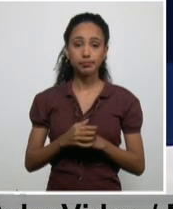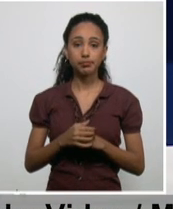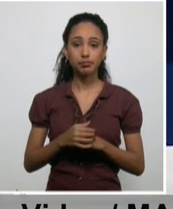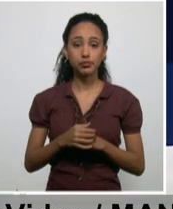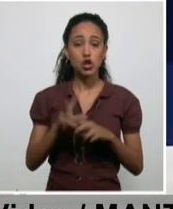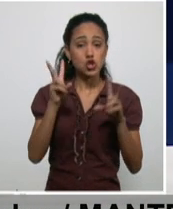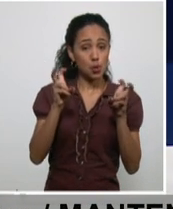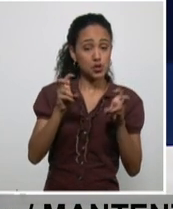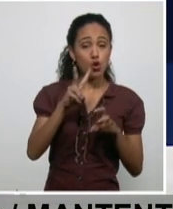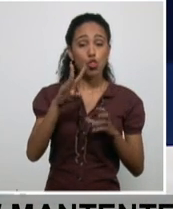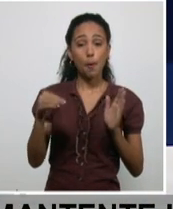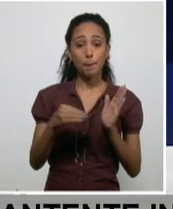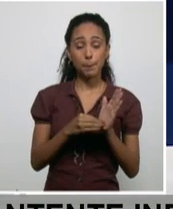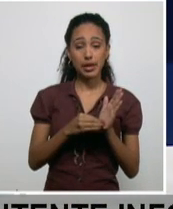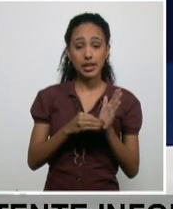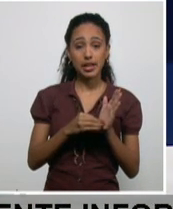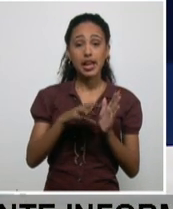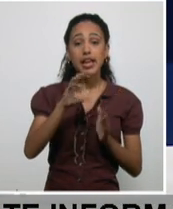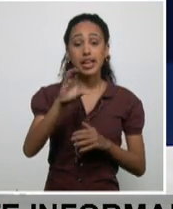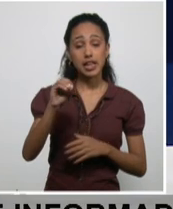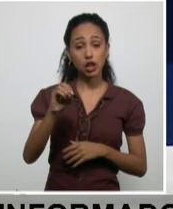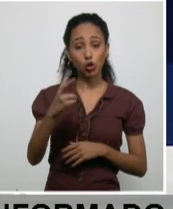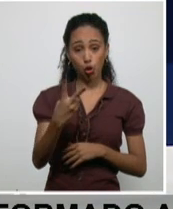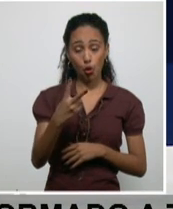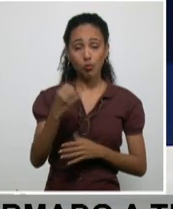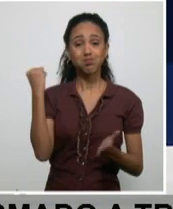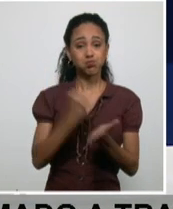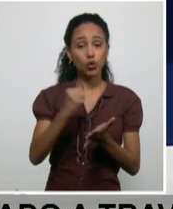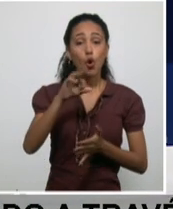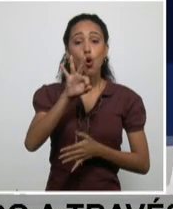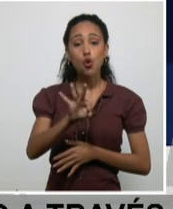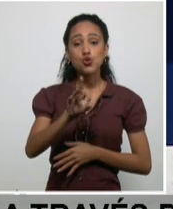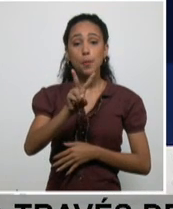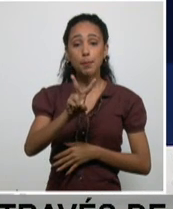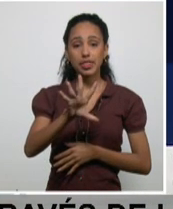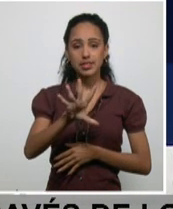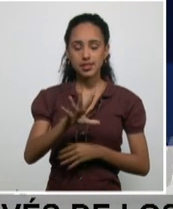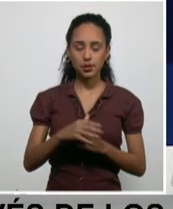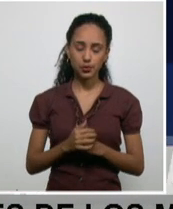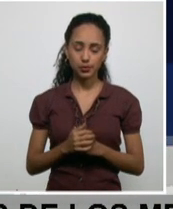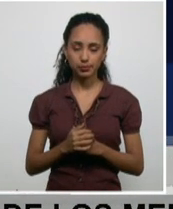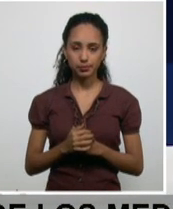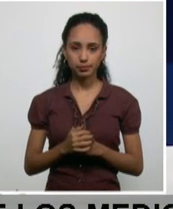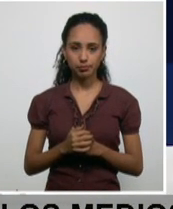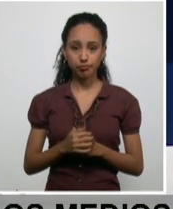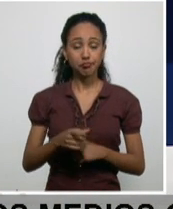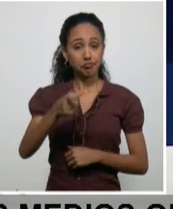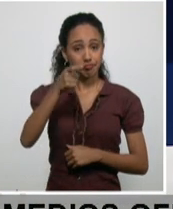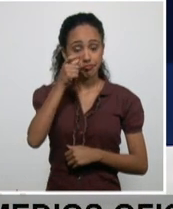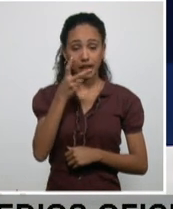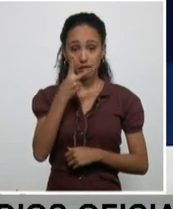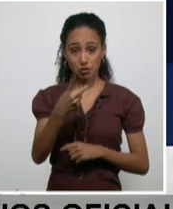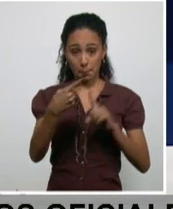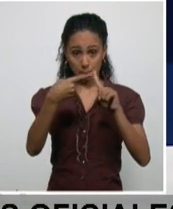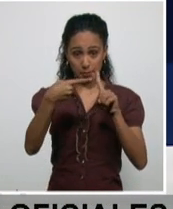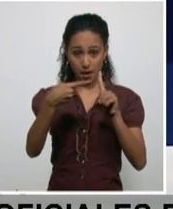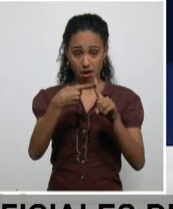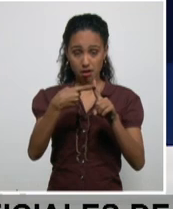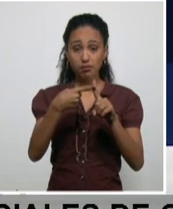sospechosos 2.502 y confirmados 825. En vigilancia en la atención primaria de